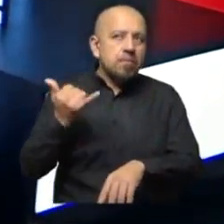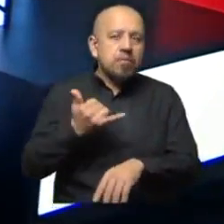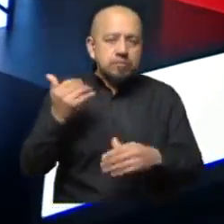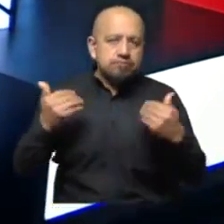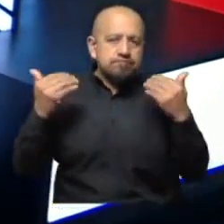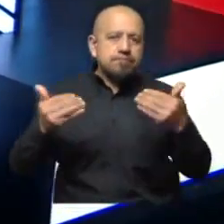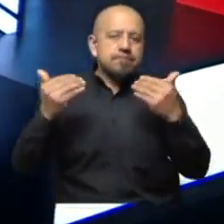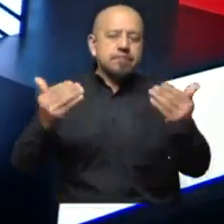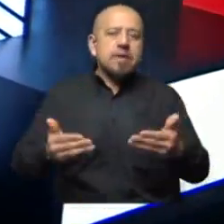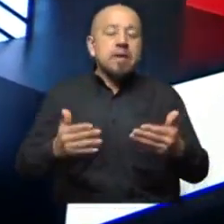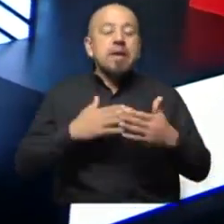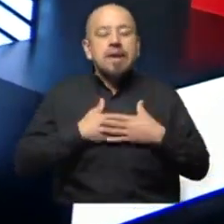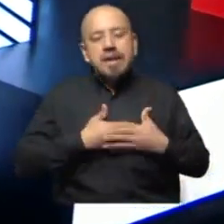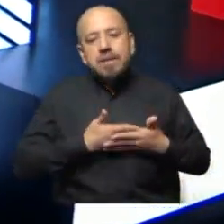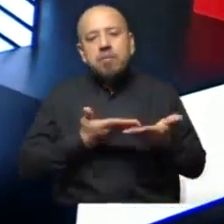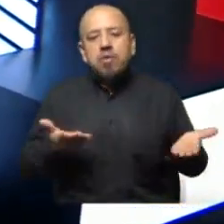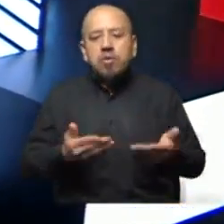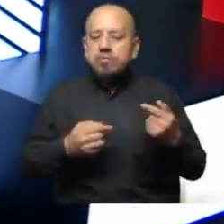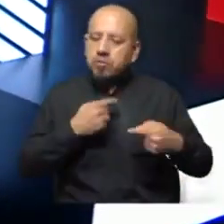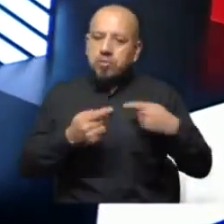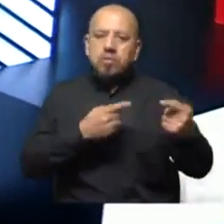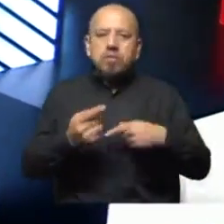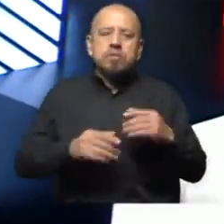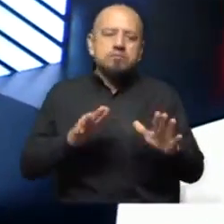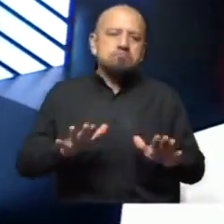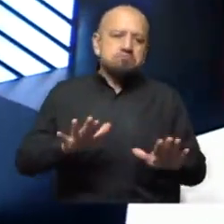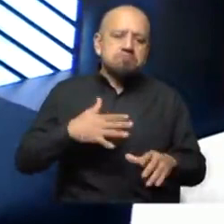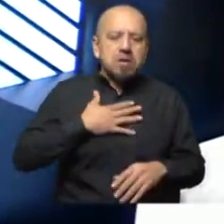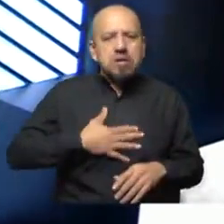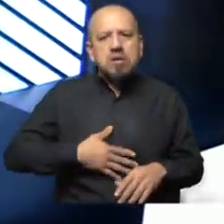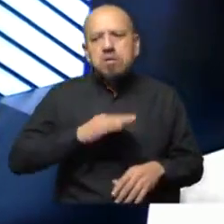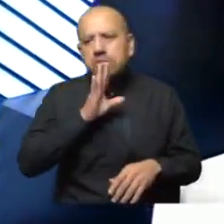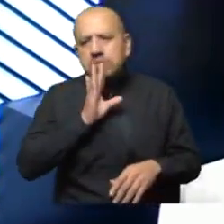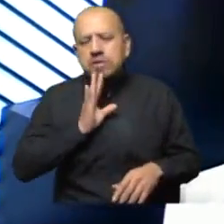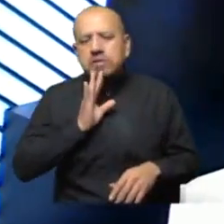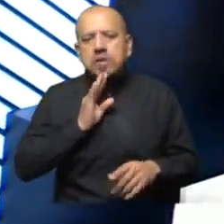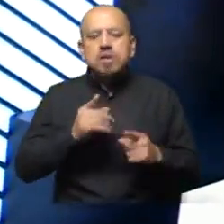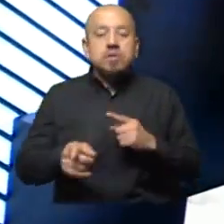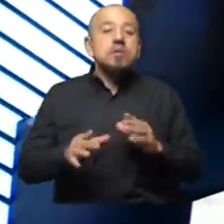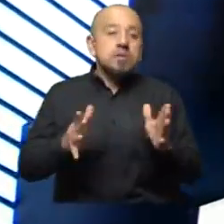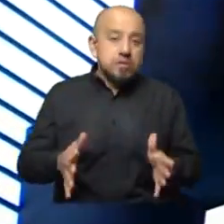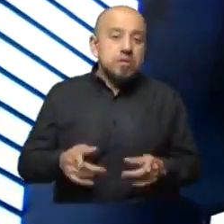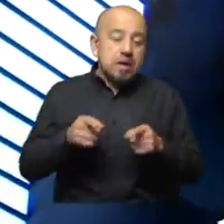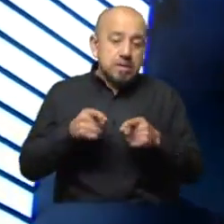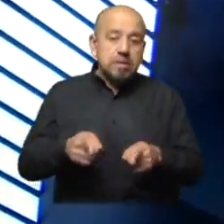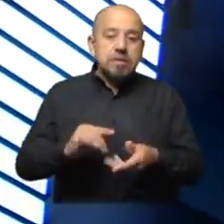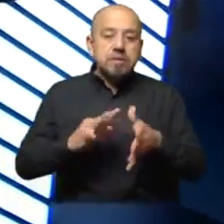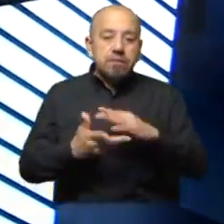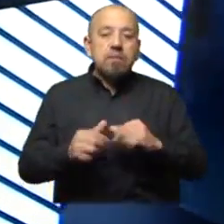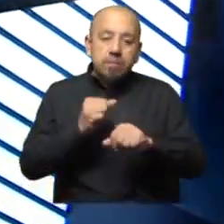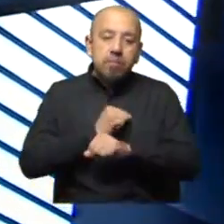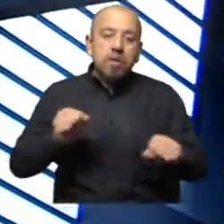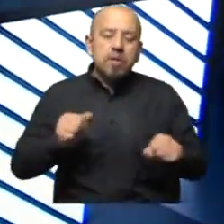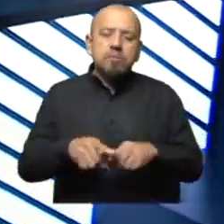sabe andar inofensivo pacífico sereno tal vez así ensayando mucho